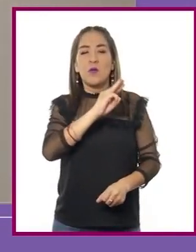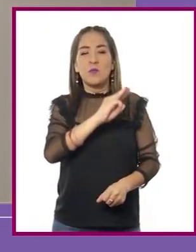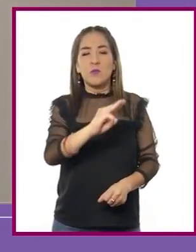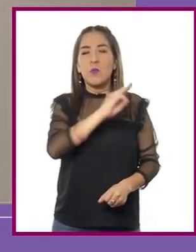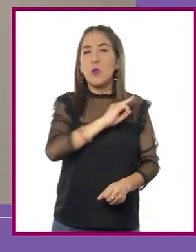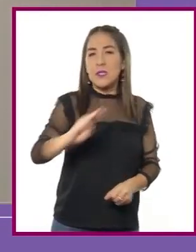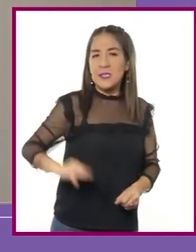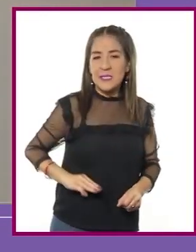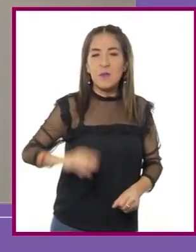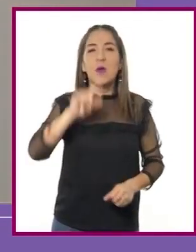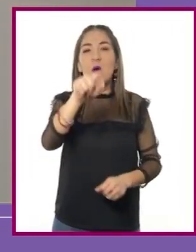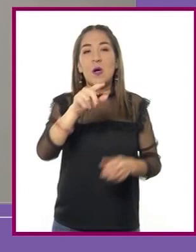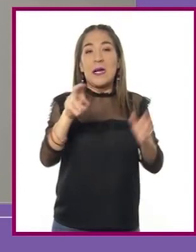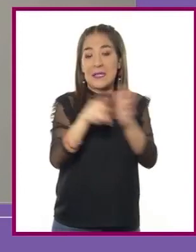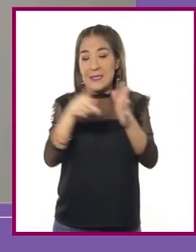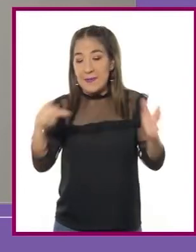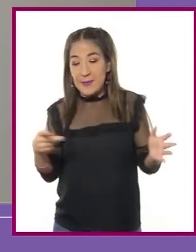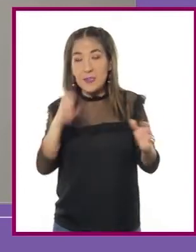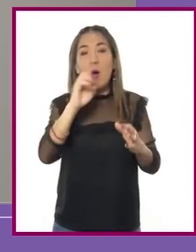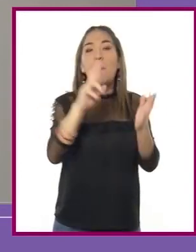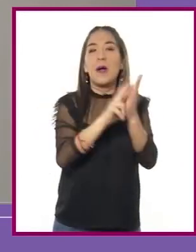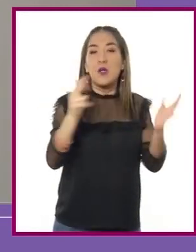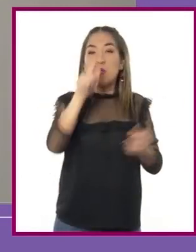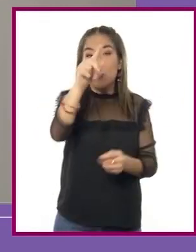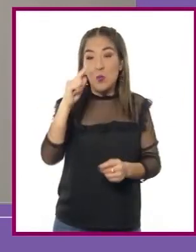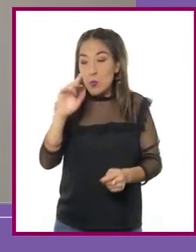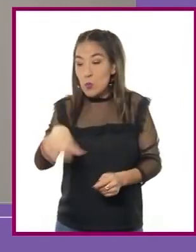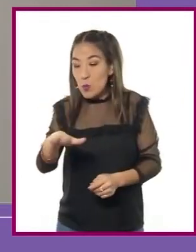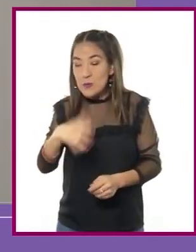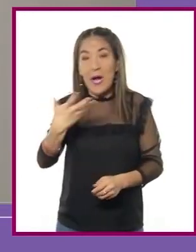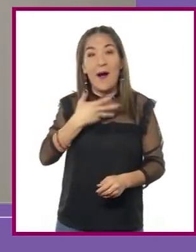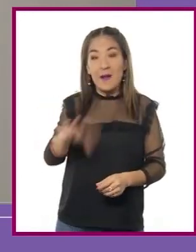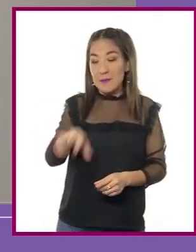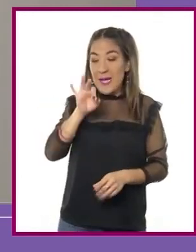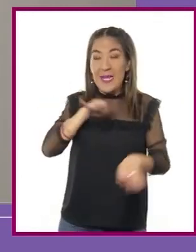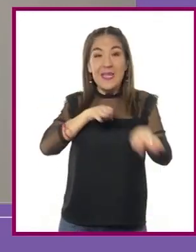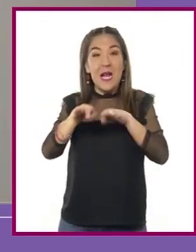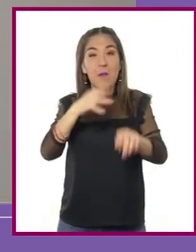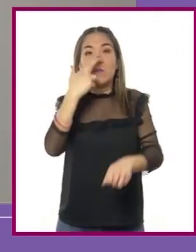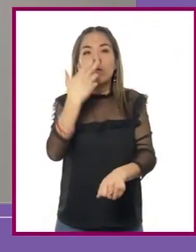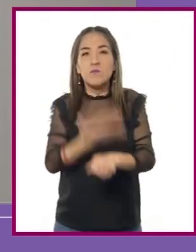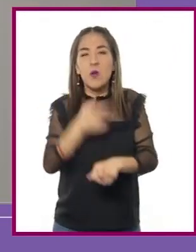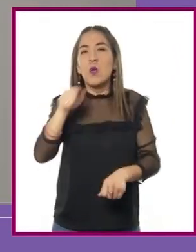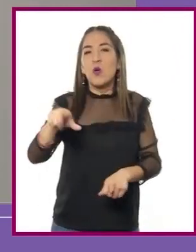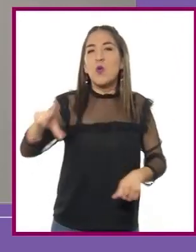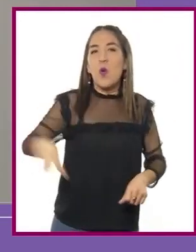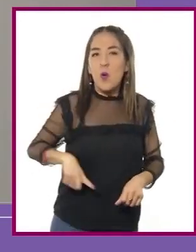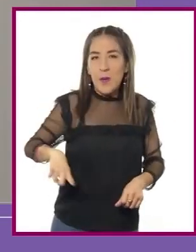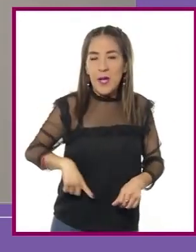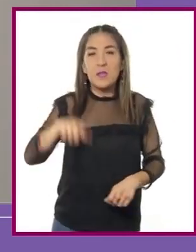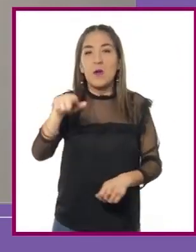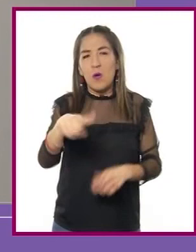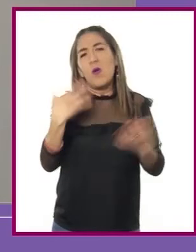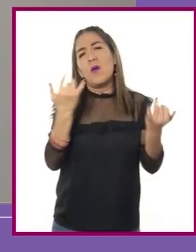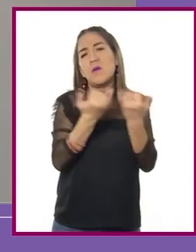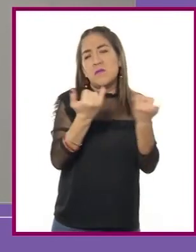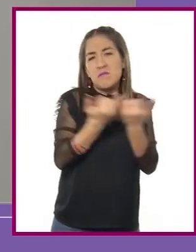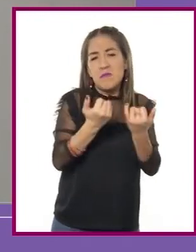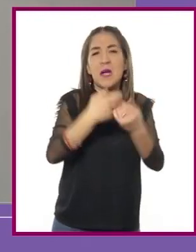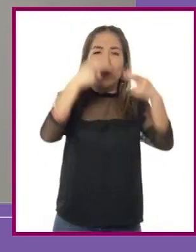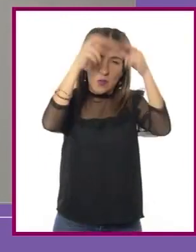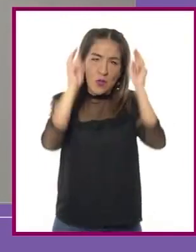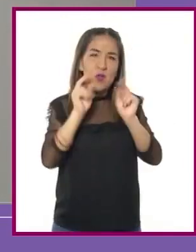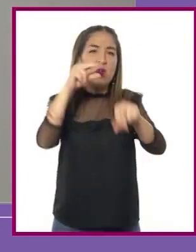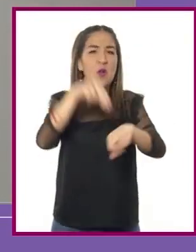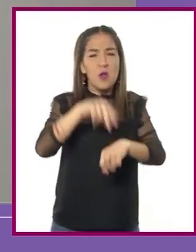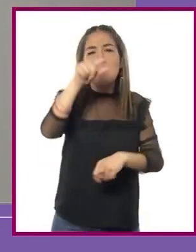o periódicos busquen 2 imágenes de servidores públicos realizando sus tareas. También pueden imprimir